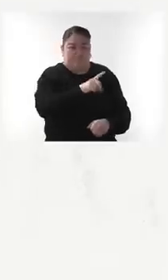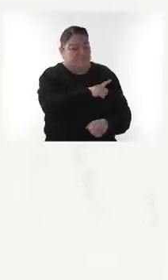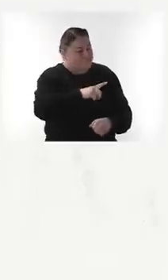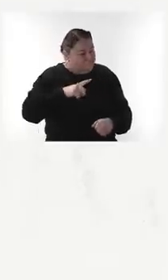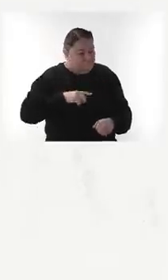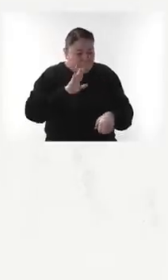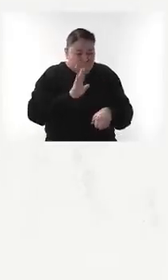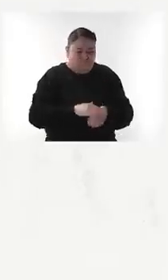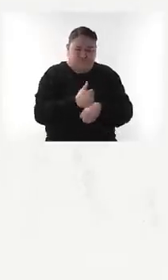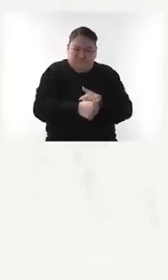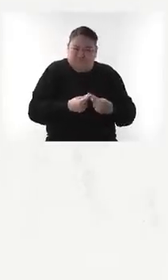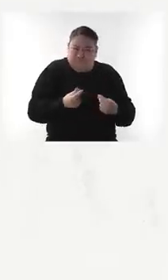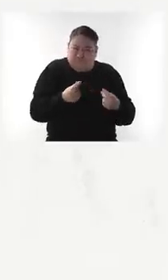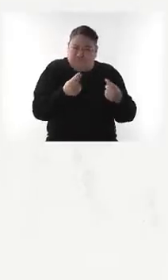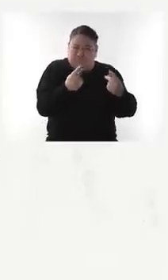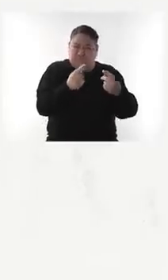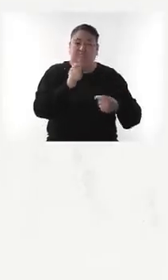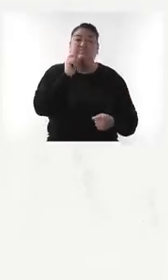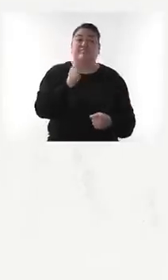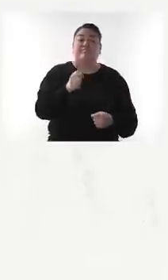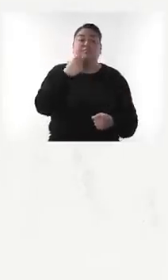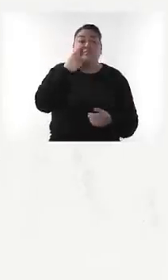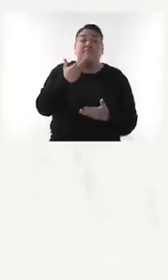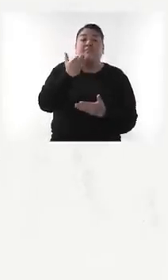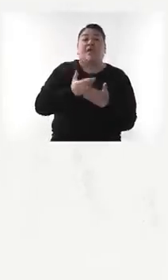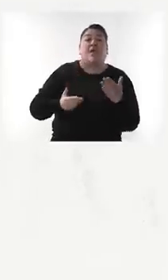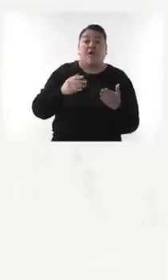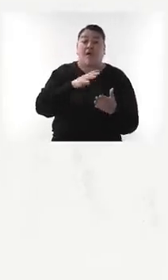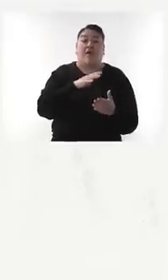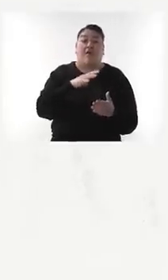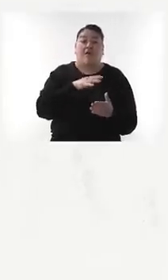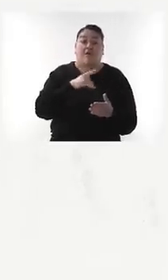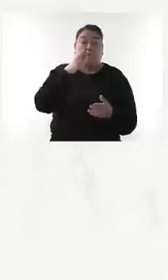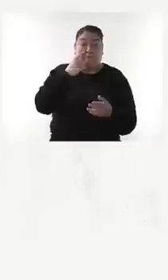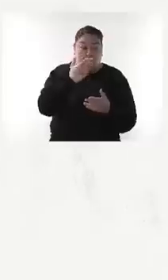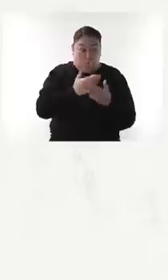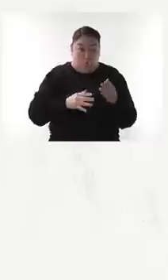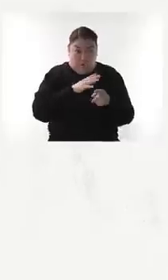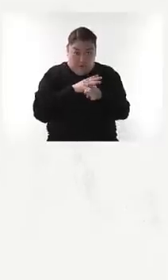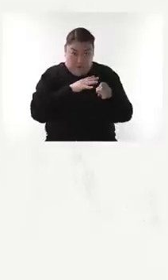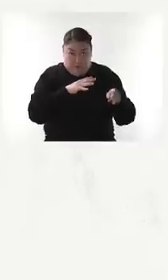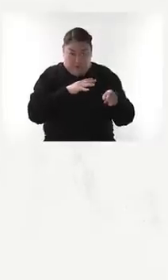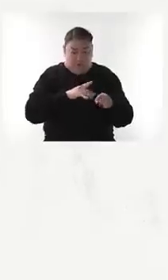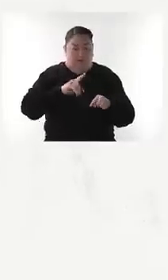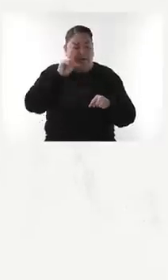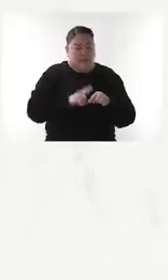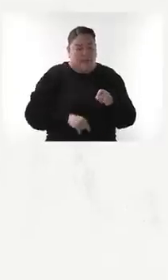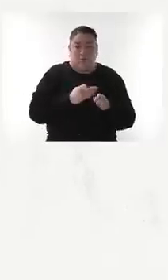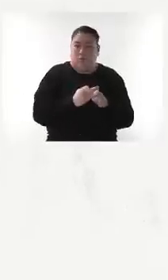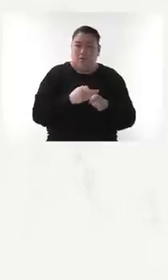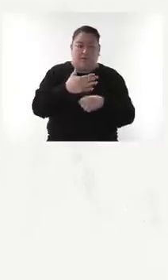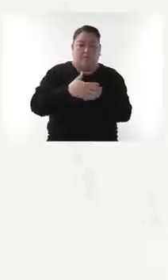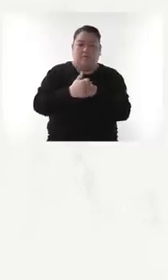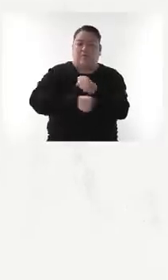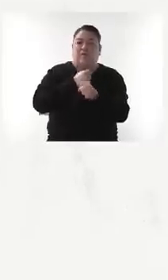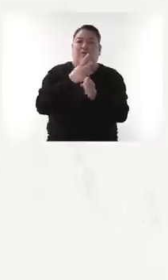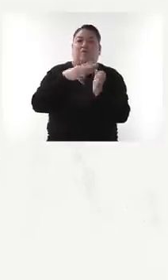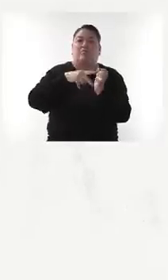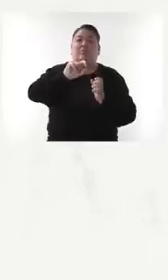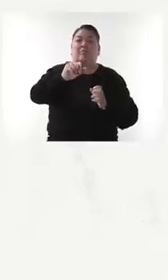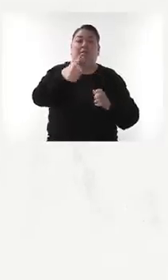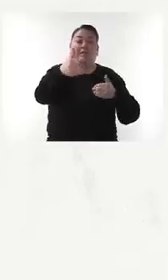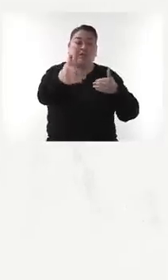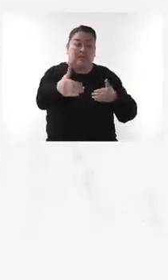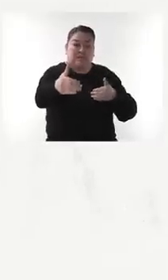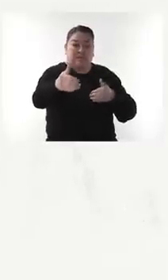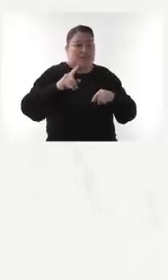multipropiedad que hoy existe será eliminada de aquí al 2026. ¿Y qué